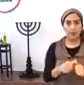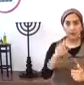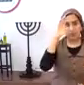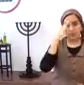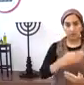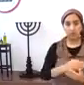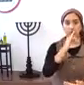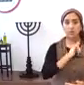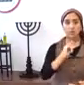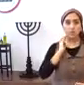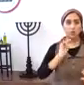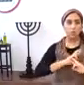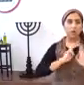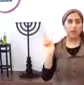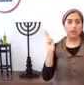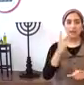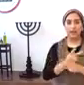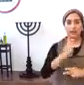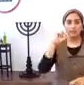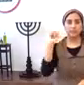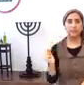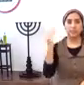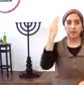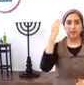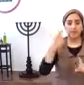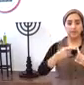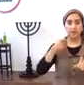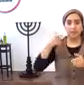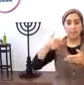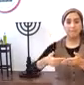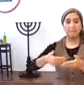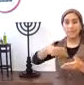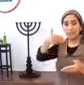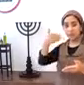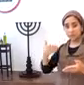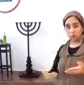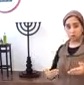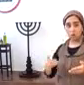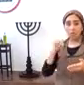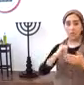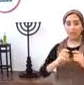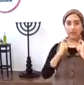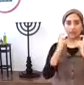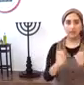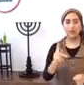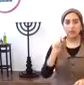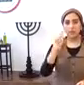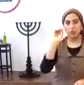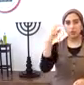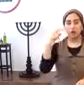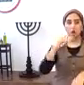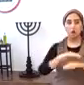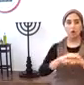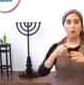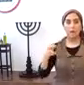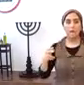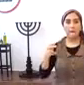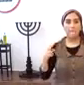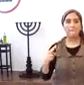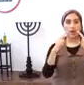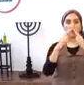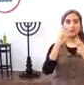Recuerden, los hijos de Israel ya guardan en Shabbat desde antes que fue dada la Torah en el Sinaí.